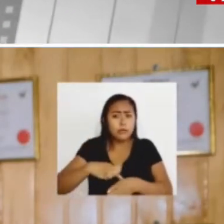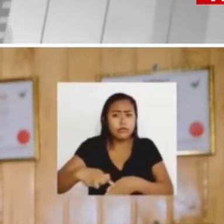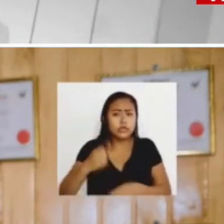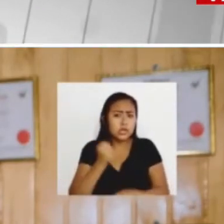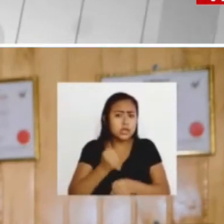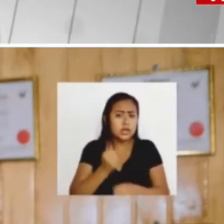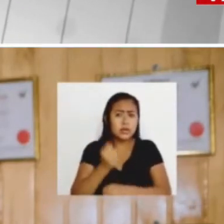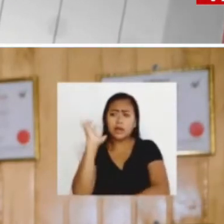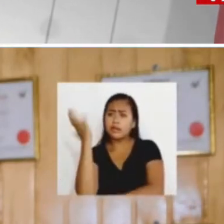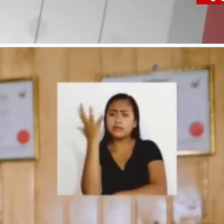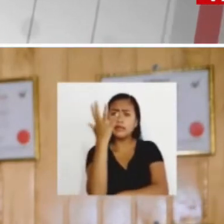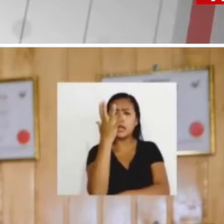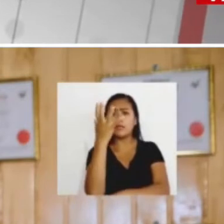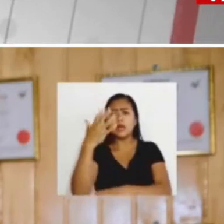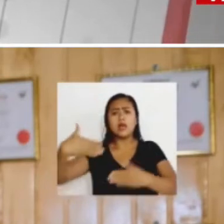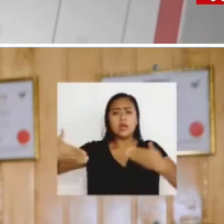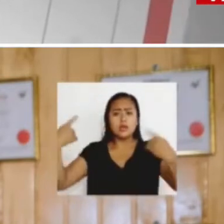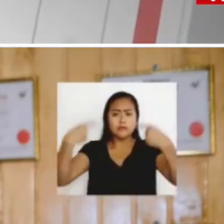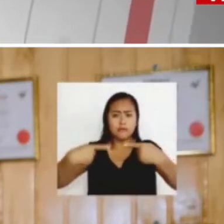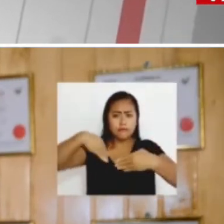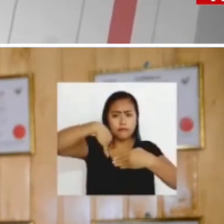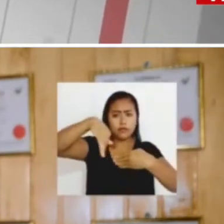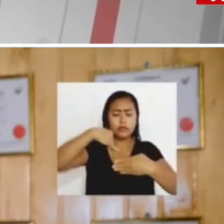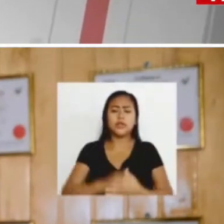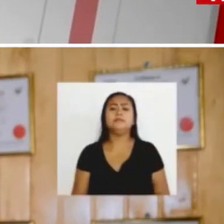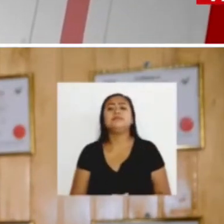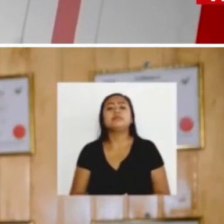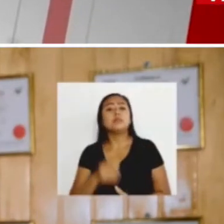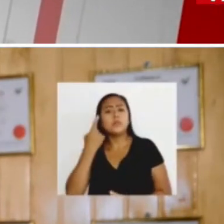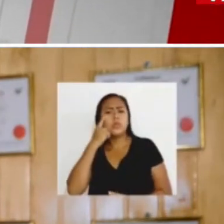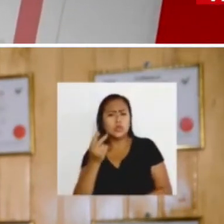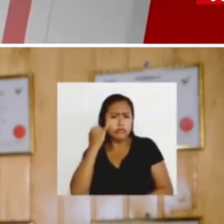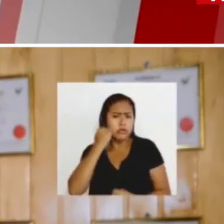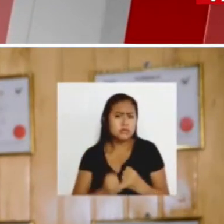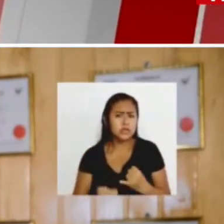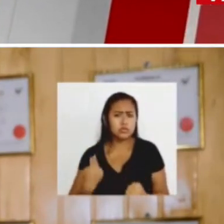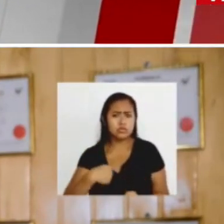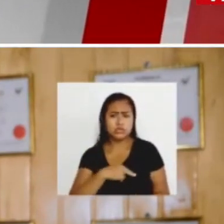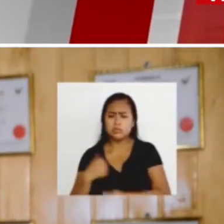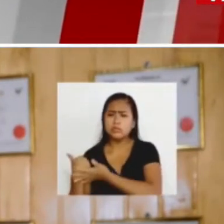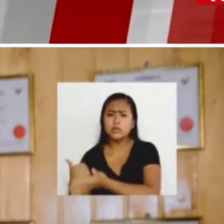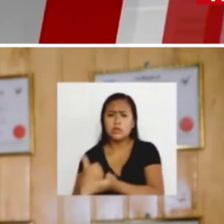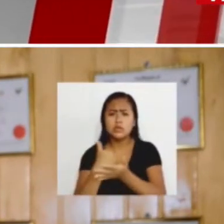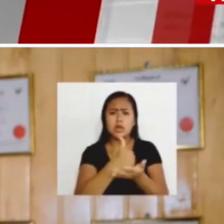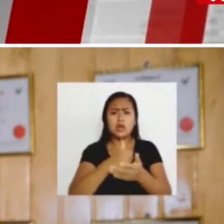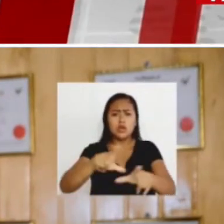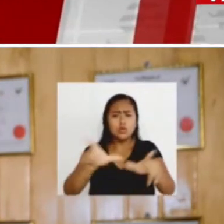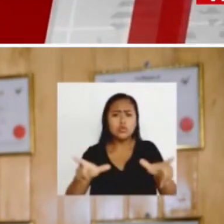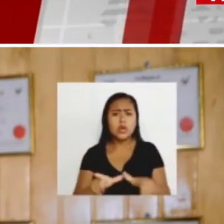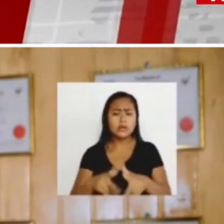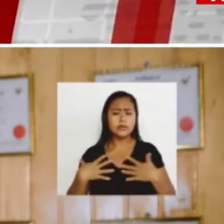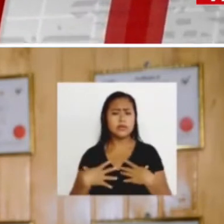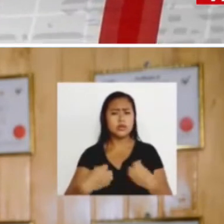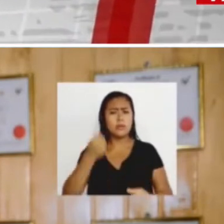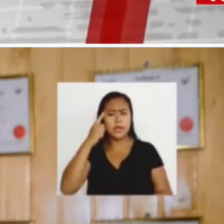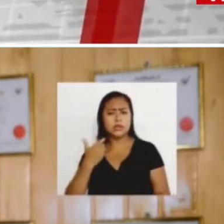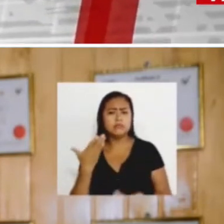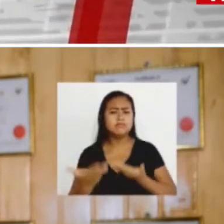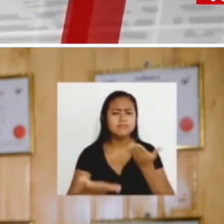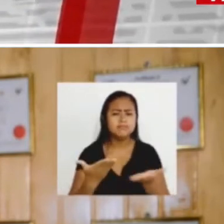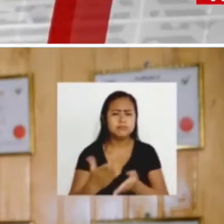esperanza de que ellos puedan tener más adelante una vida digna, y sobre todo que vivan en paz, en armonía